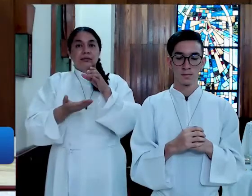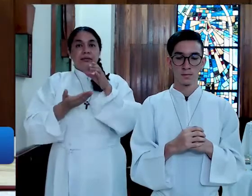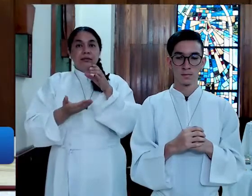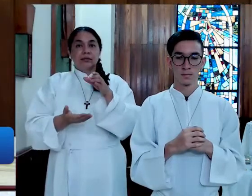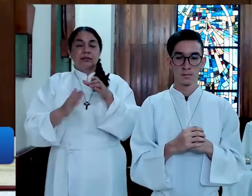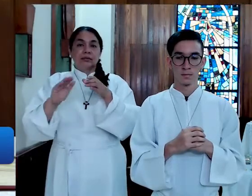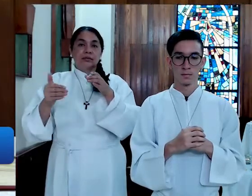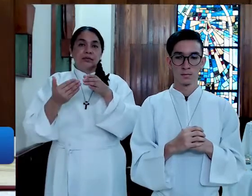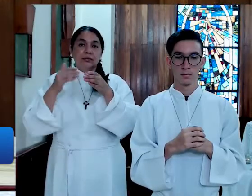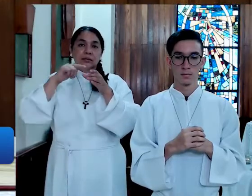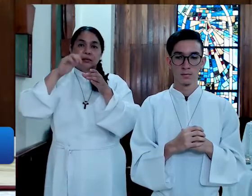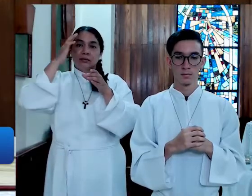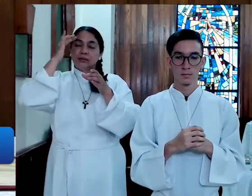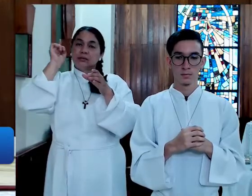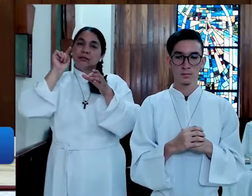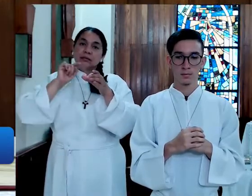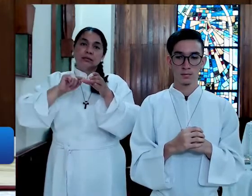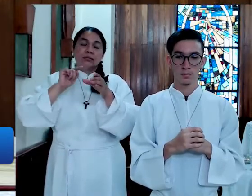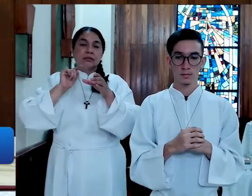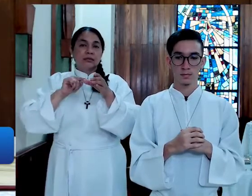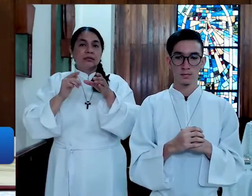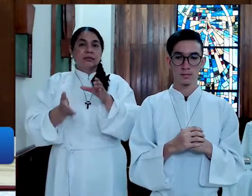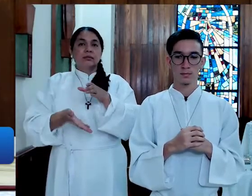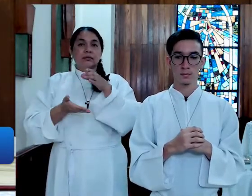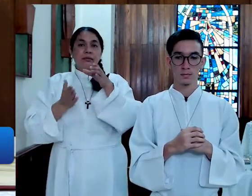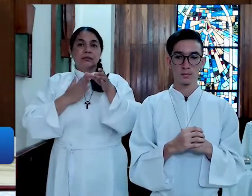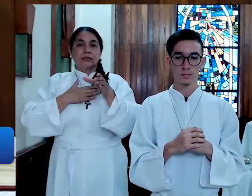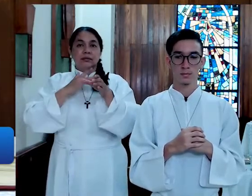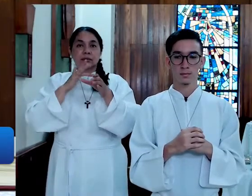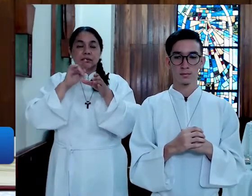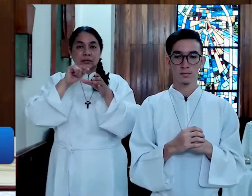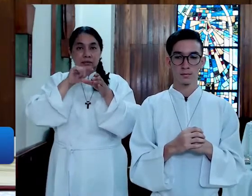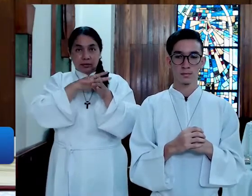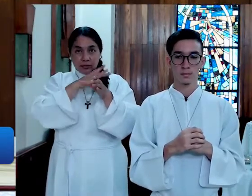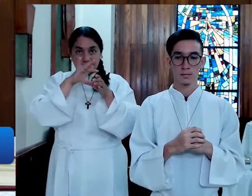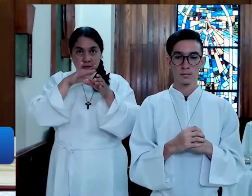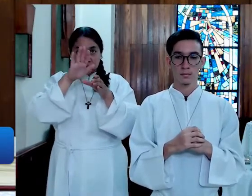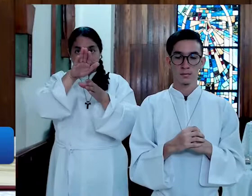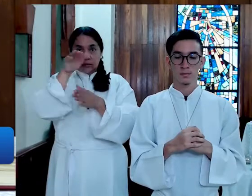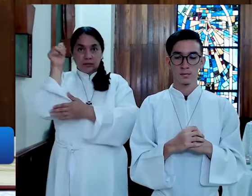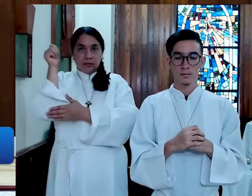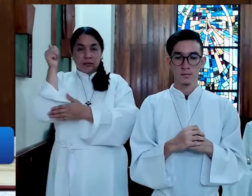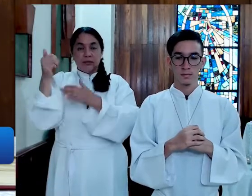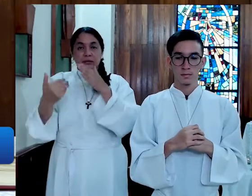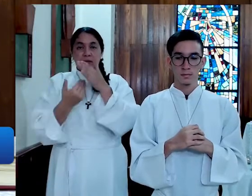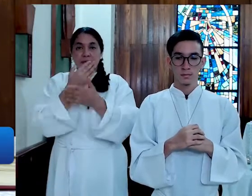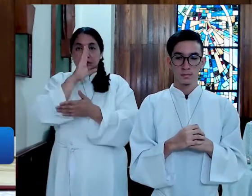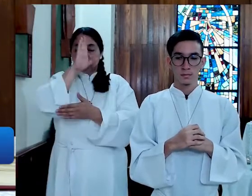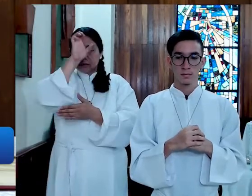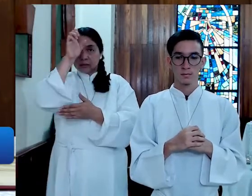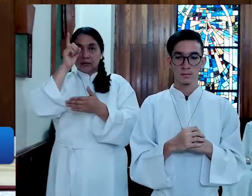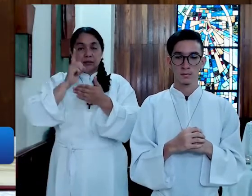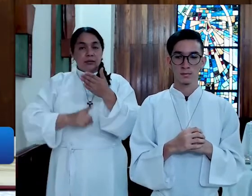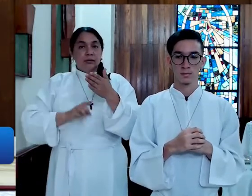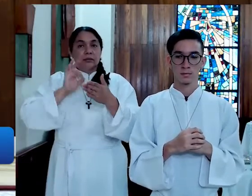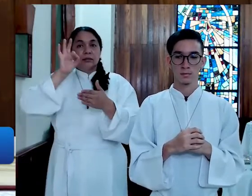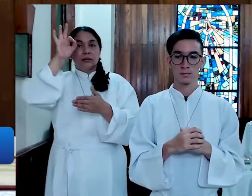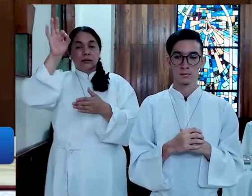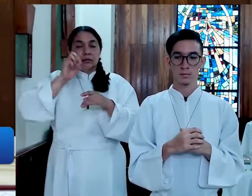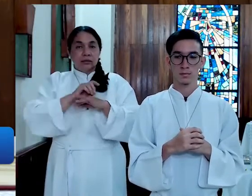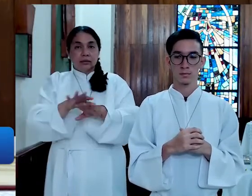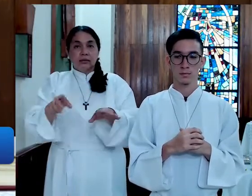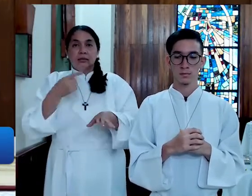tomen y beban todos de él, porque ese es el cáliz de mi sangre, sangre de la alianza nueva y